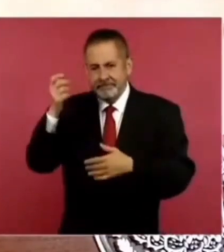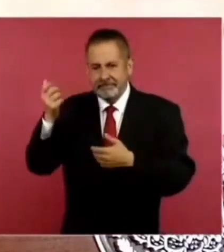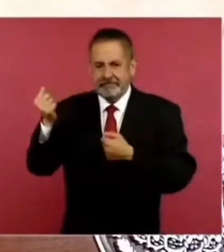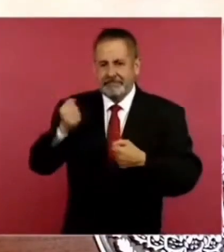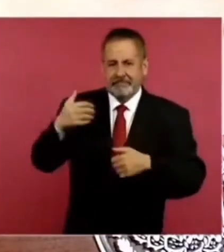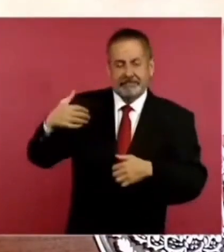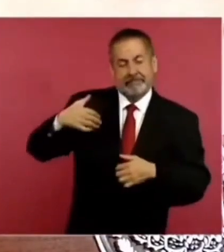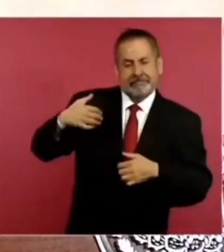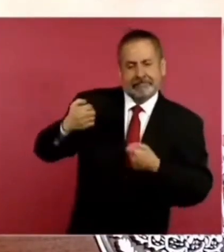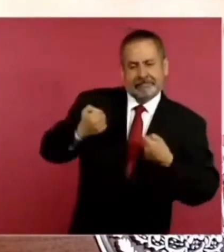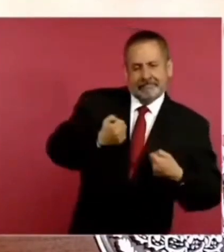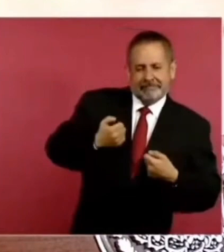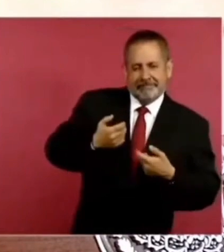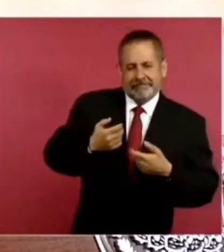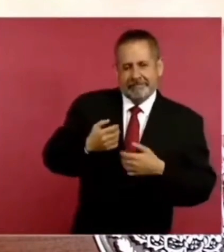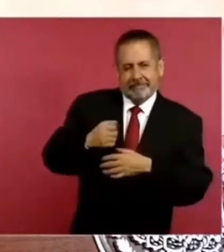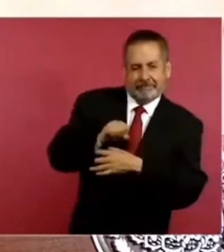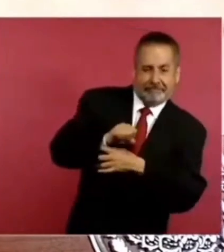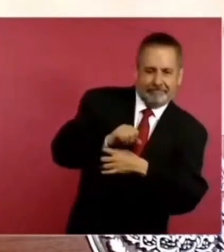jalan del cuello.